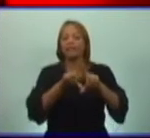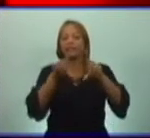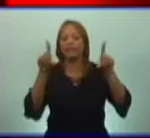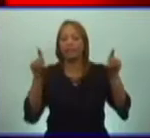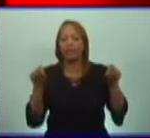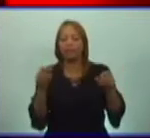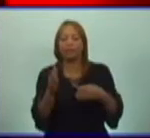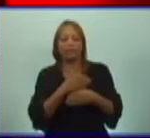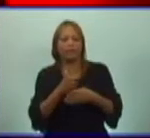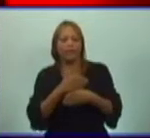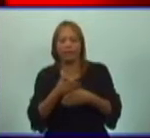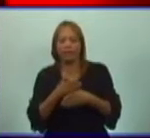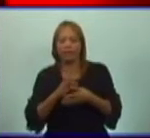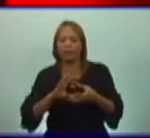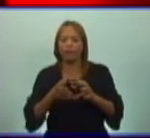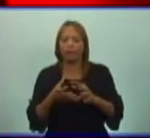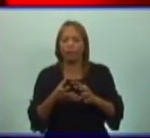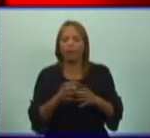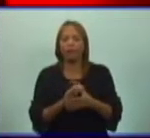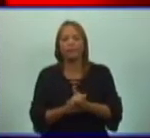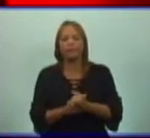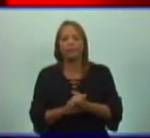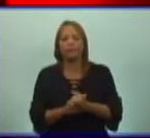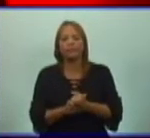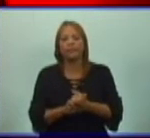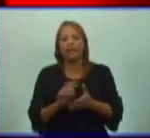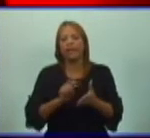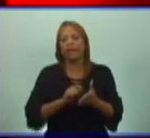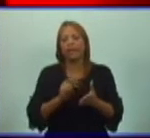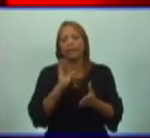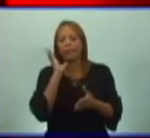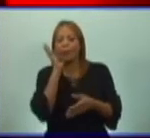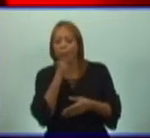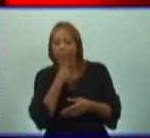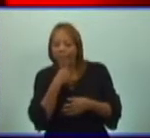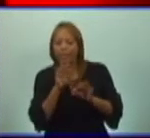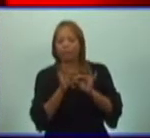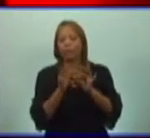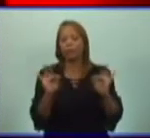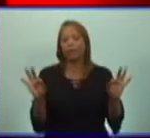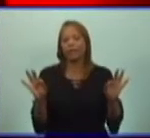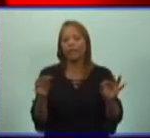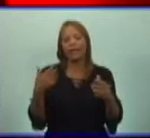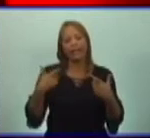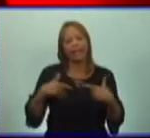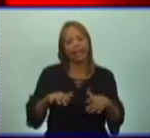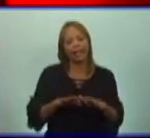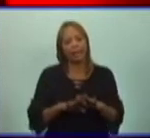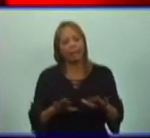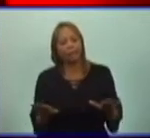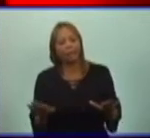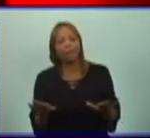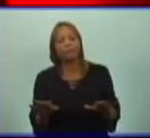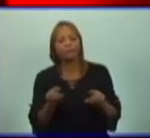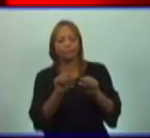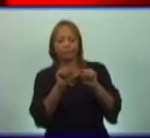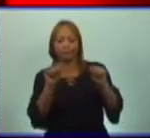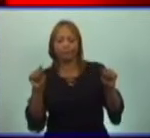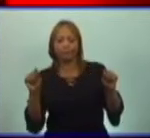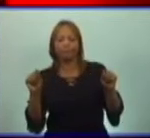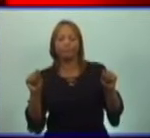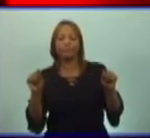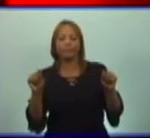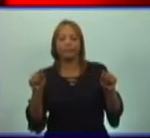distintos tipos, a escribir con letra clara, legible, uniforme, la claridad y